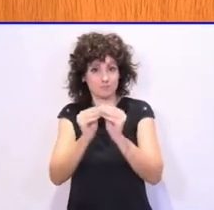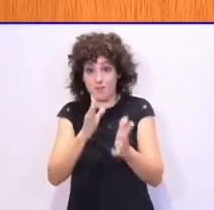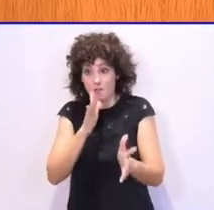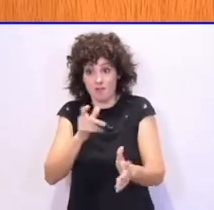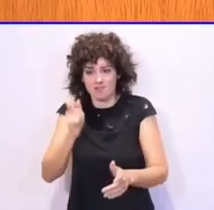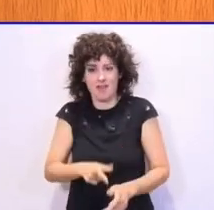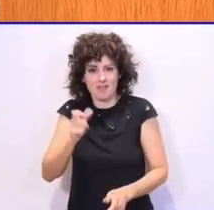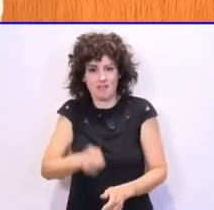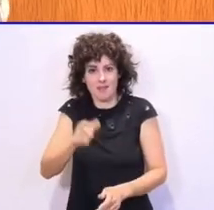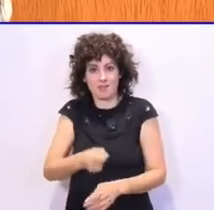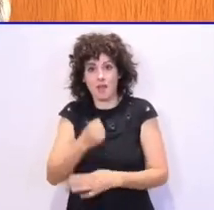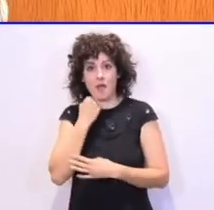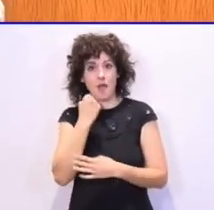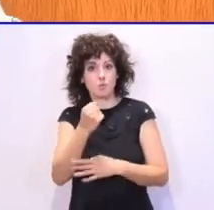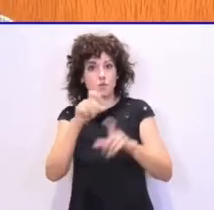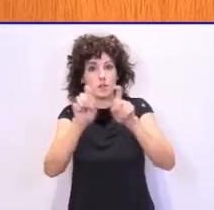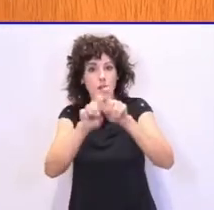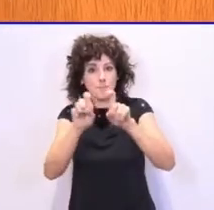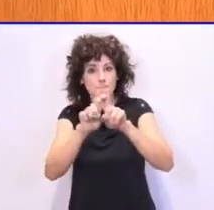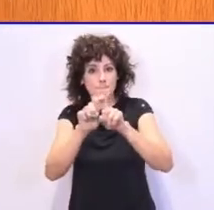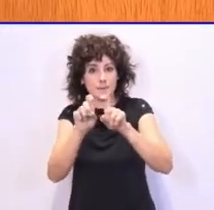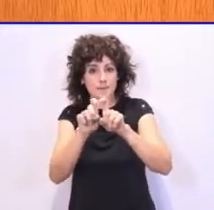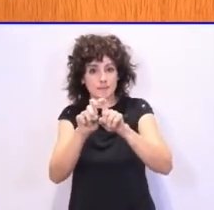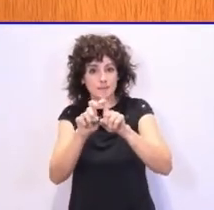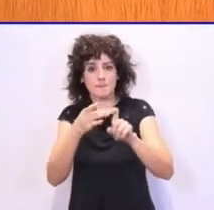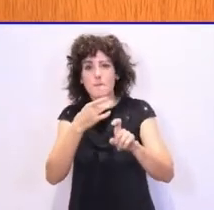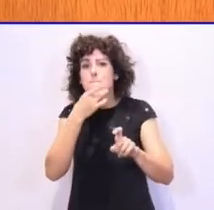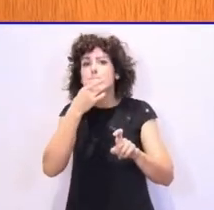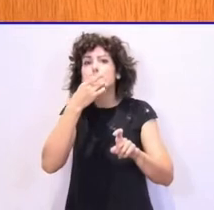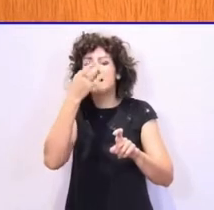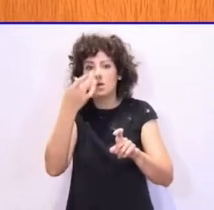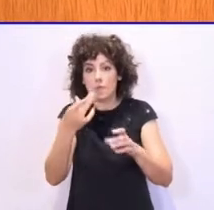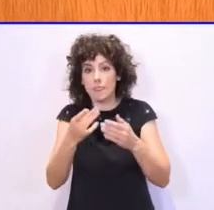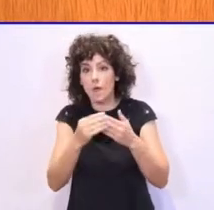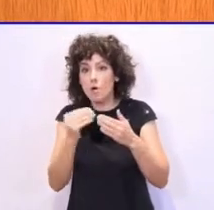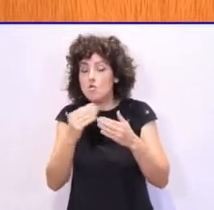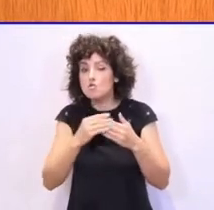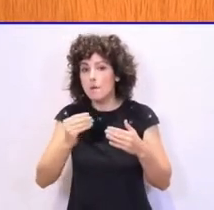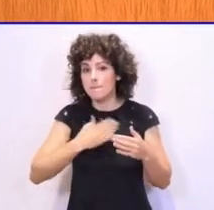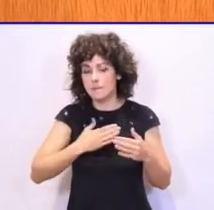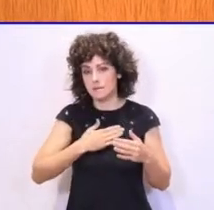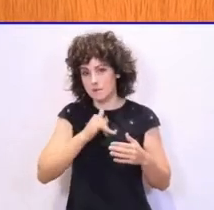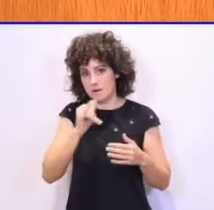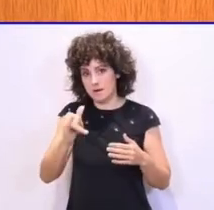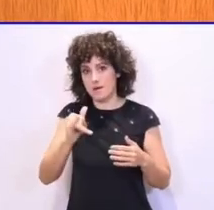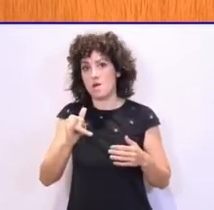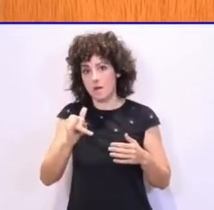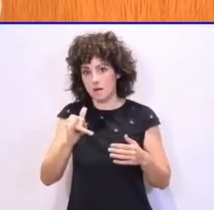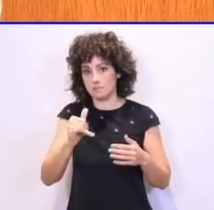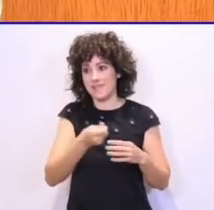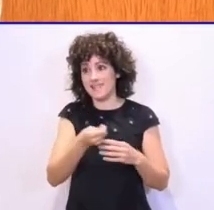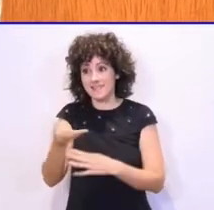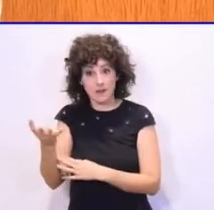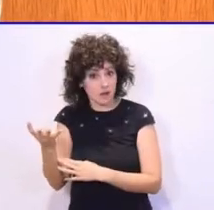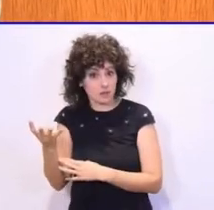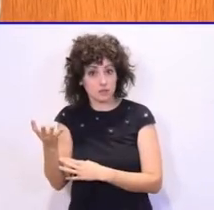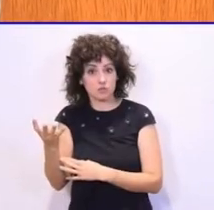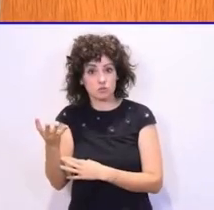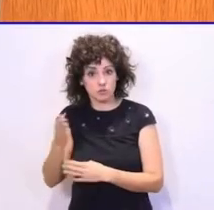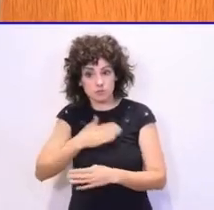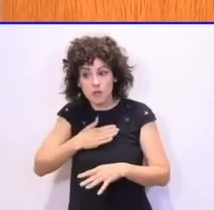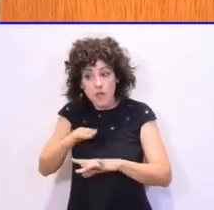apoyando a las empresas que hacen un vergonzante uso del patrimonio en La Rioja y en todo el resto de de